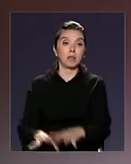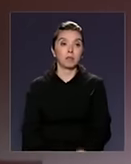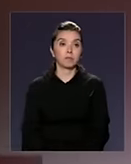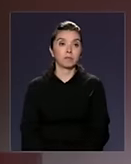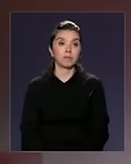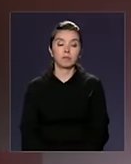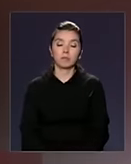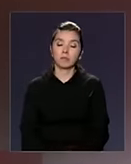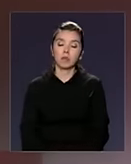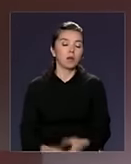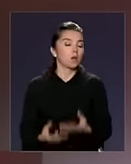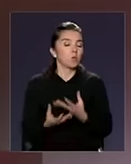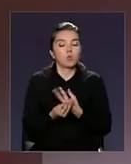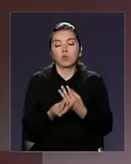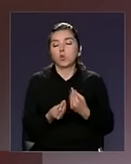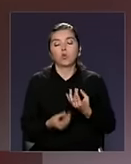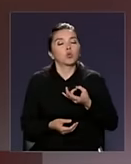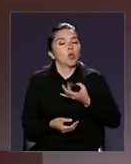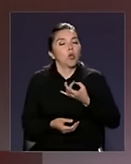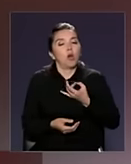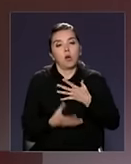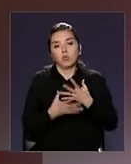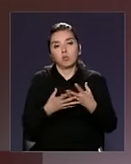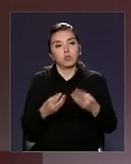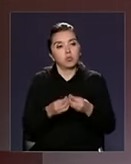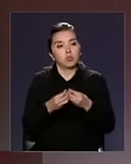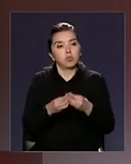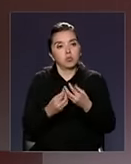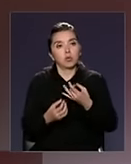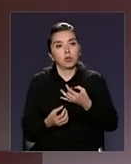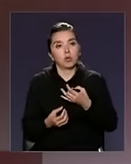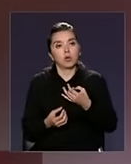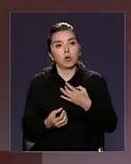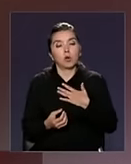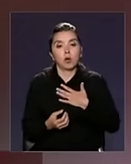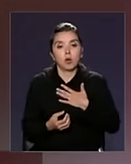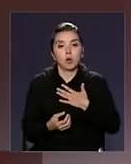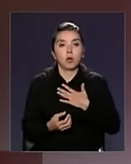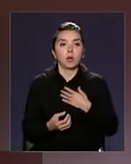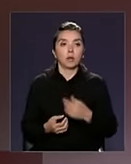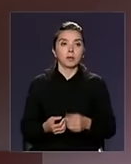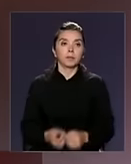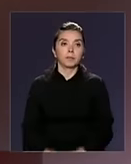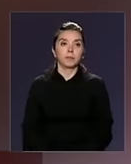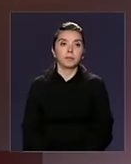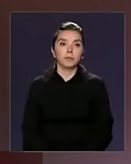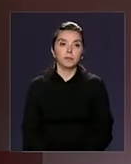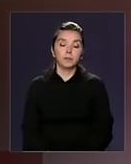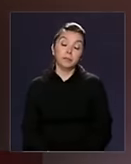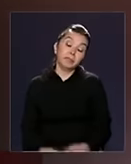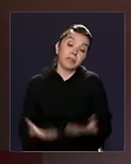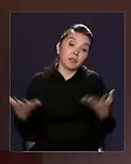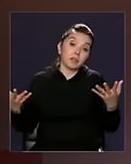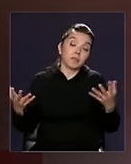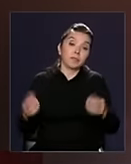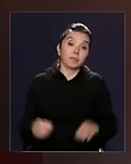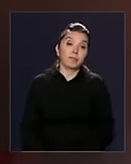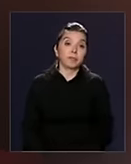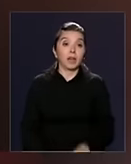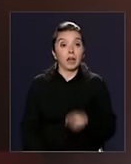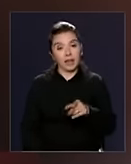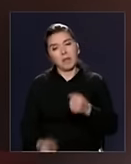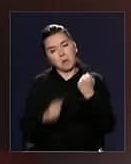weón. Mucho dolor. Medio fiebre ahora, seguramente tiene que haber sido por el dolor. Así que no, ahí con